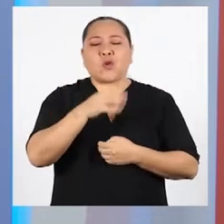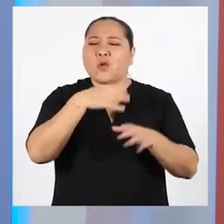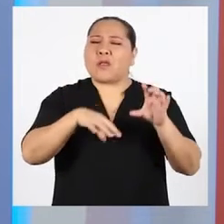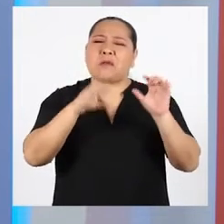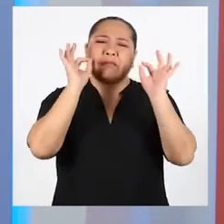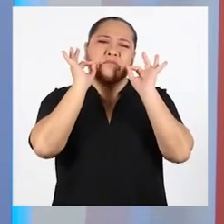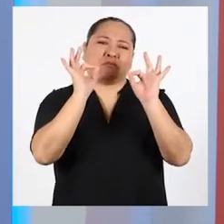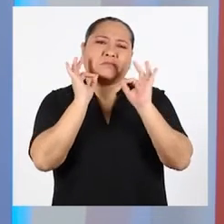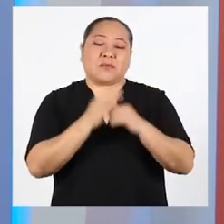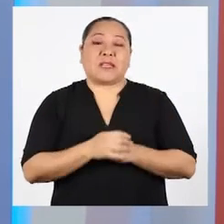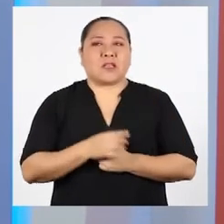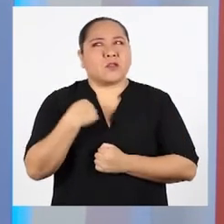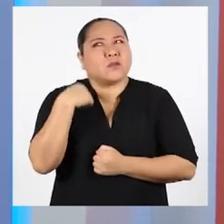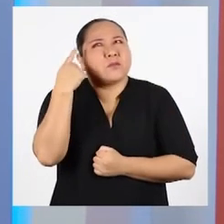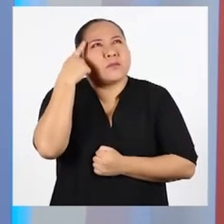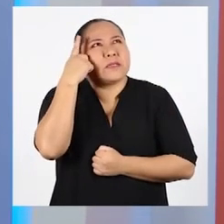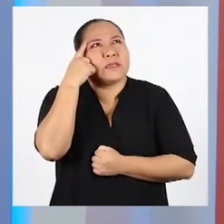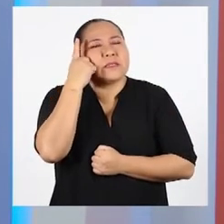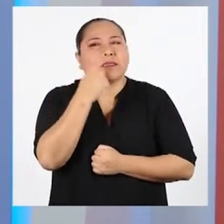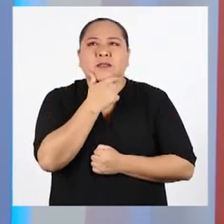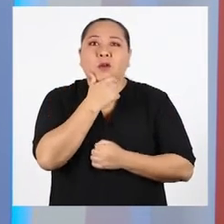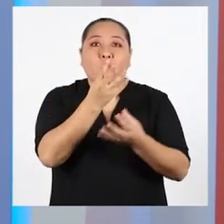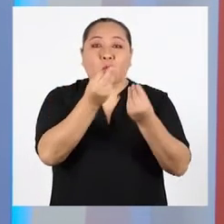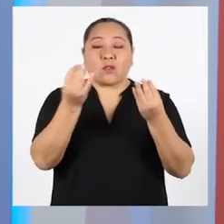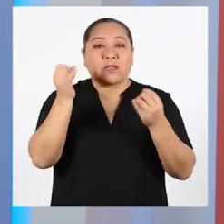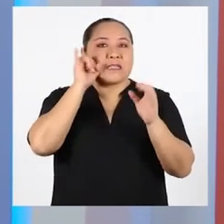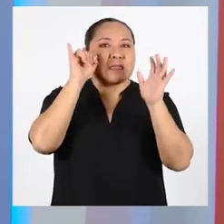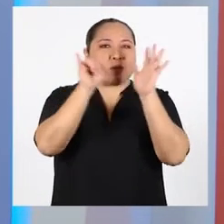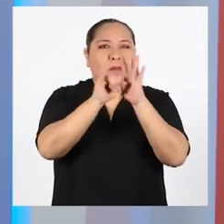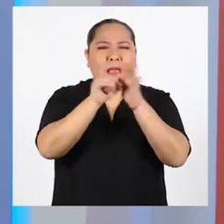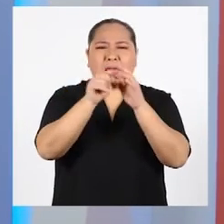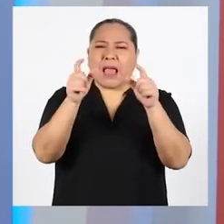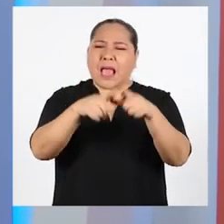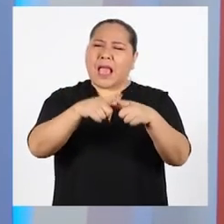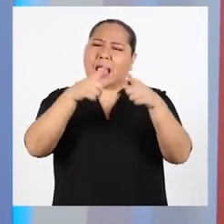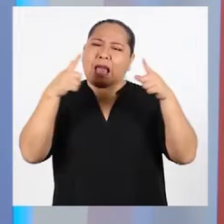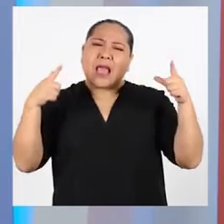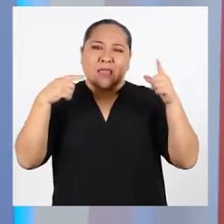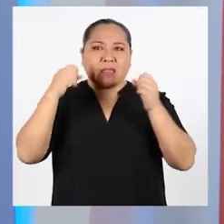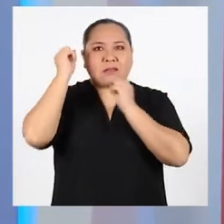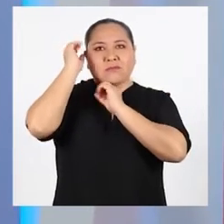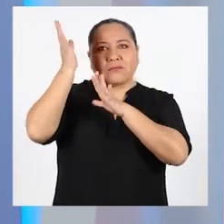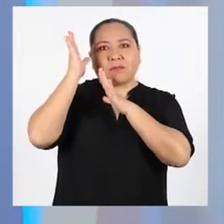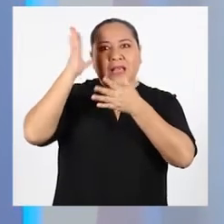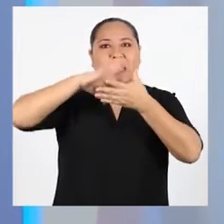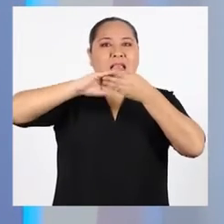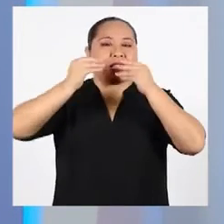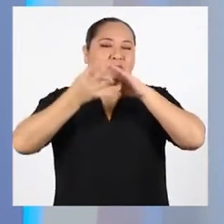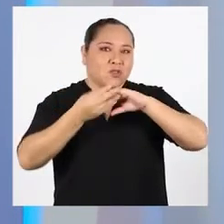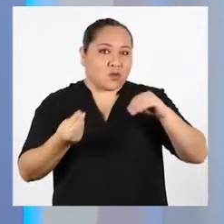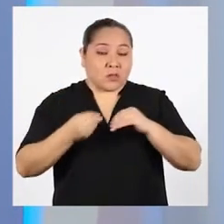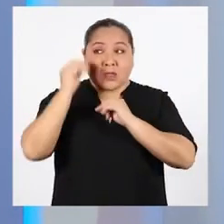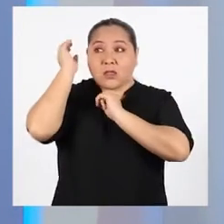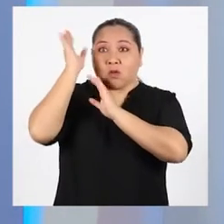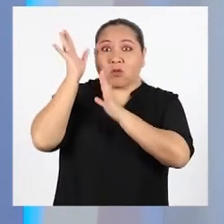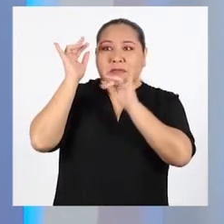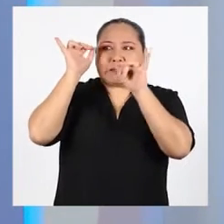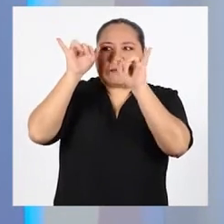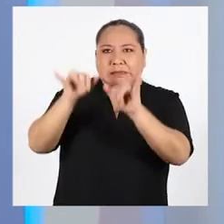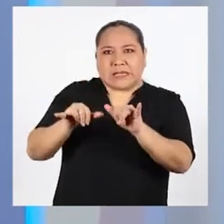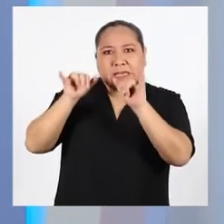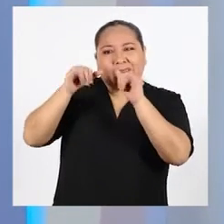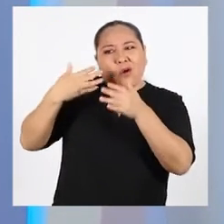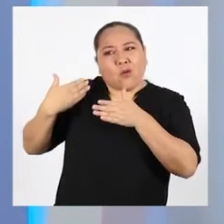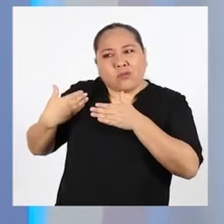harás muy bien. Se me vienen a la mente muchas imágenes de grandes discursos en la historia, discursos que